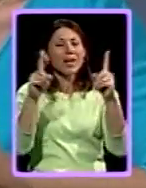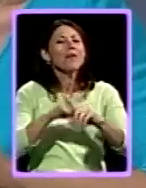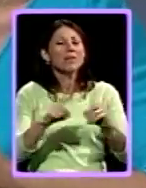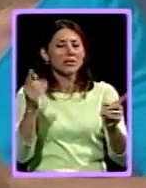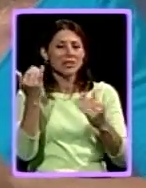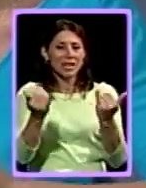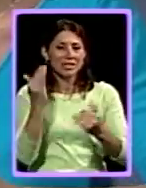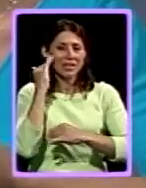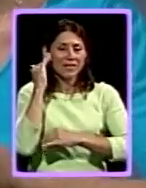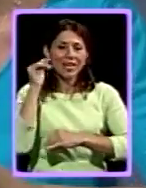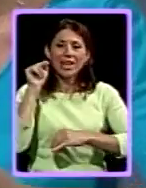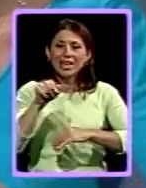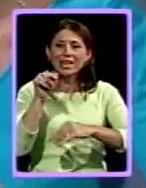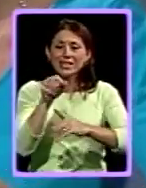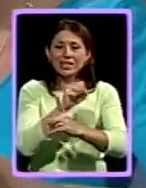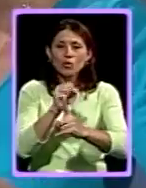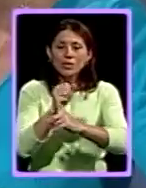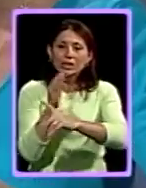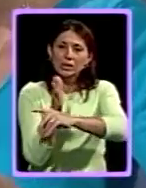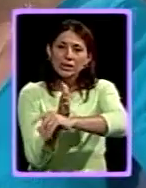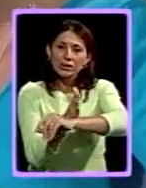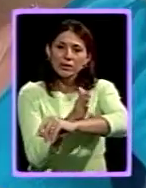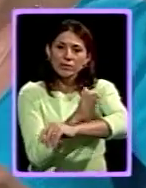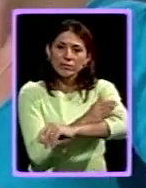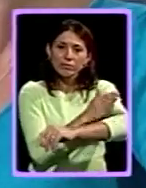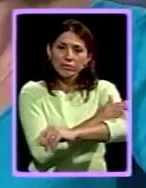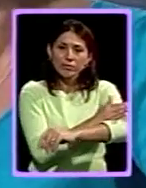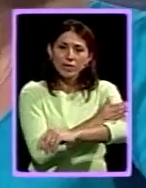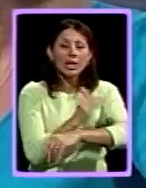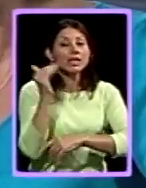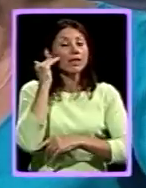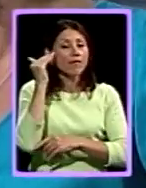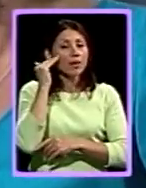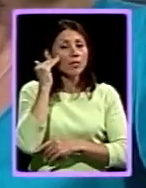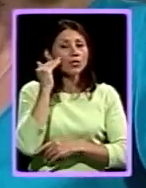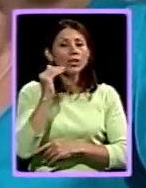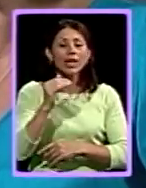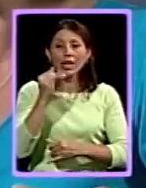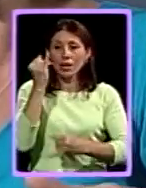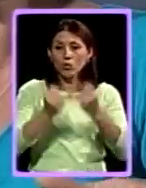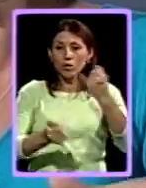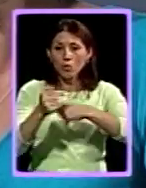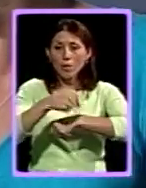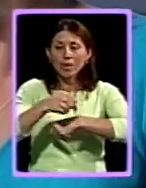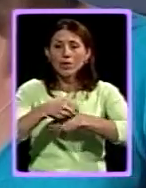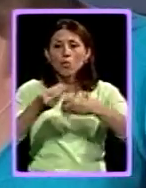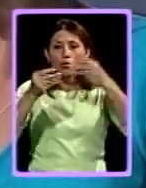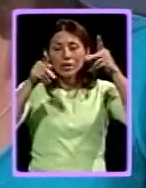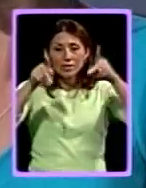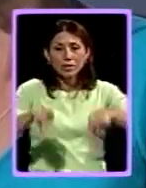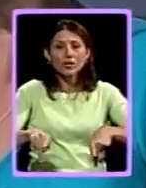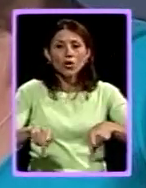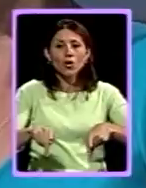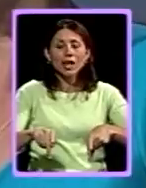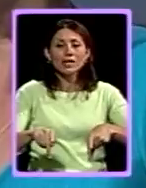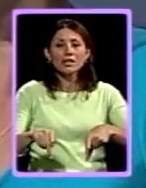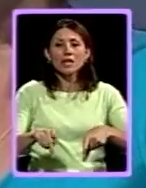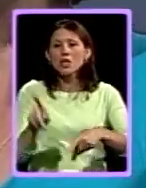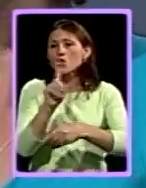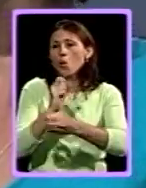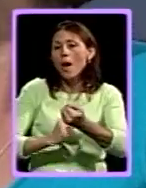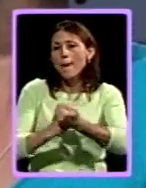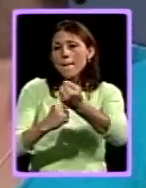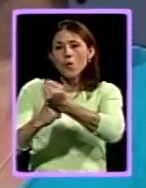a ser exacto porque en realidad hubo una decisión fuerte, importante, de último momento, en donde gente que dejó de apoyar a otros